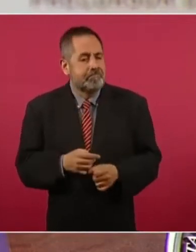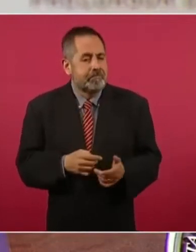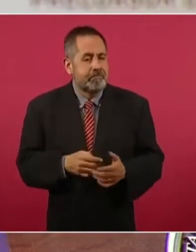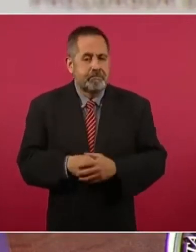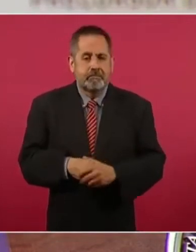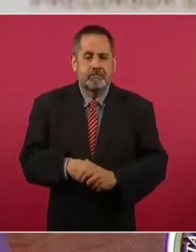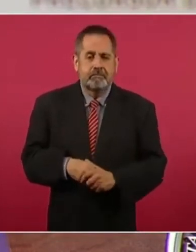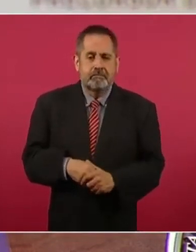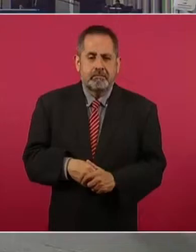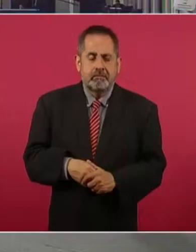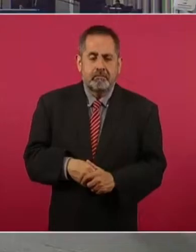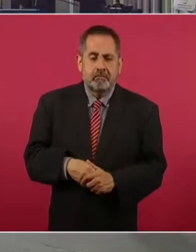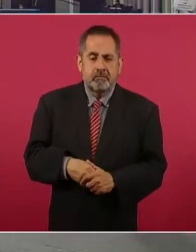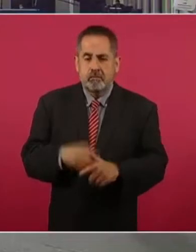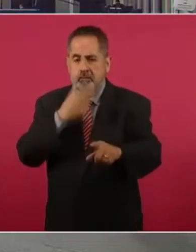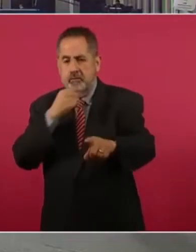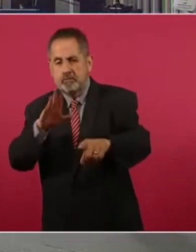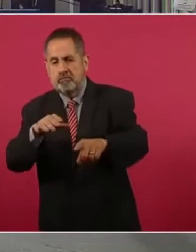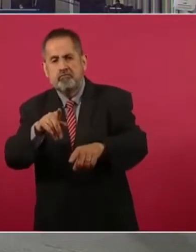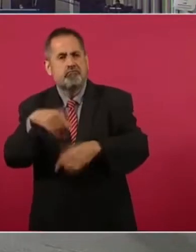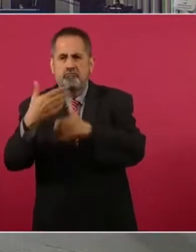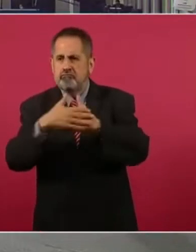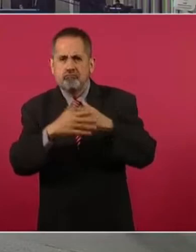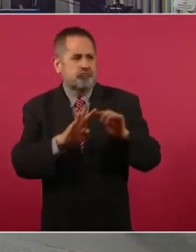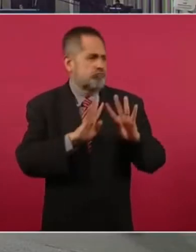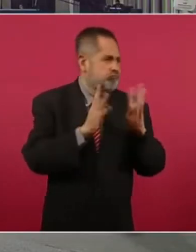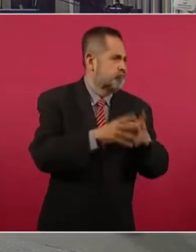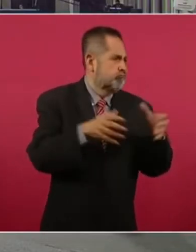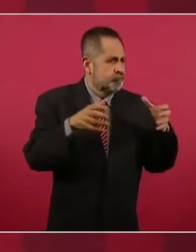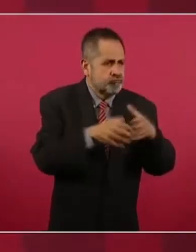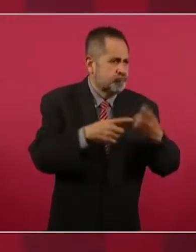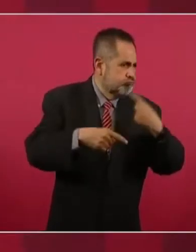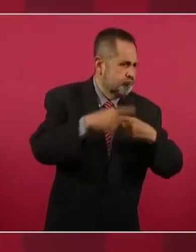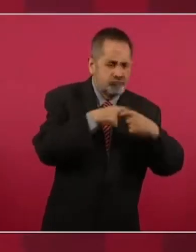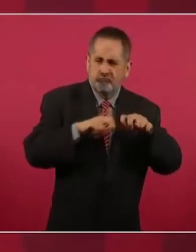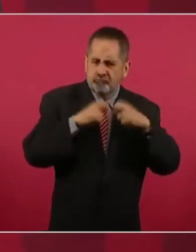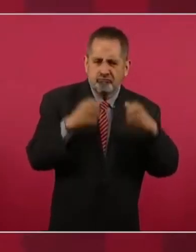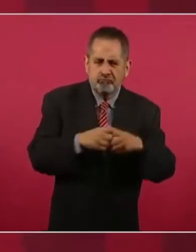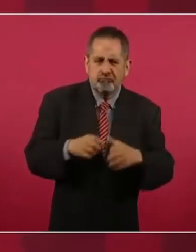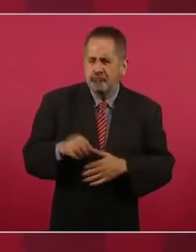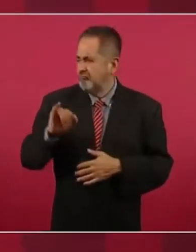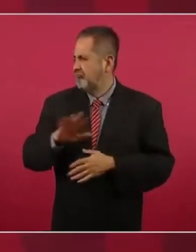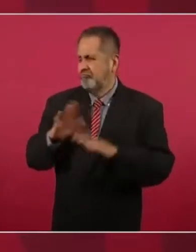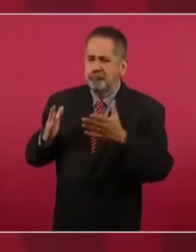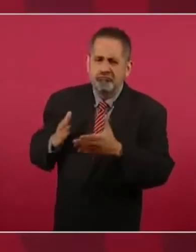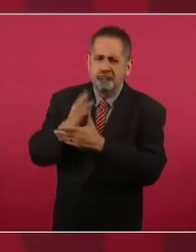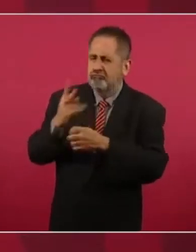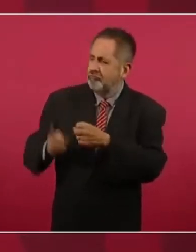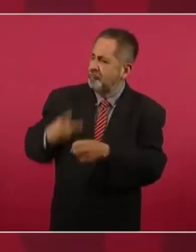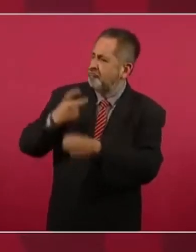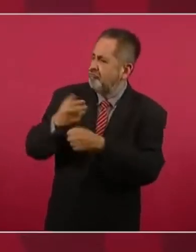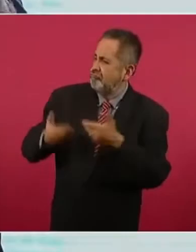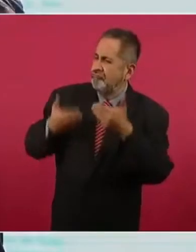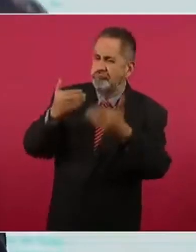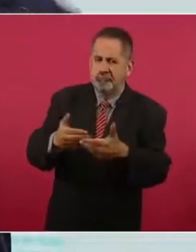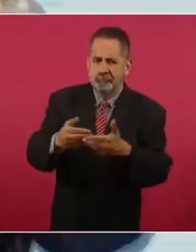Y hablan hasta de un panel, ya todo. Sí, ya. como que ya pasamos a la segunda etapa,